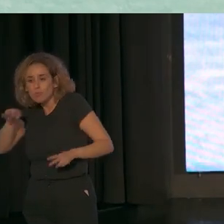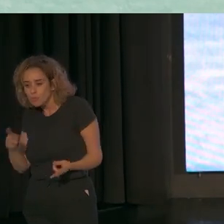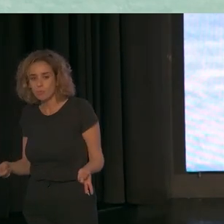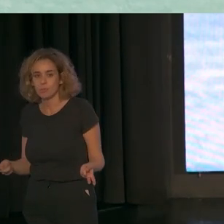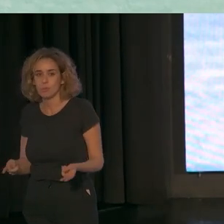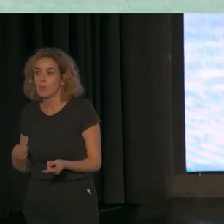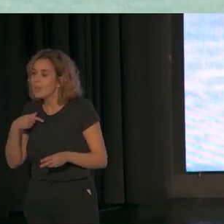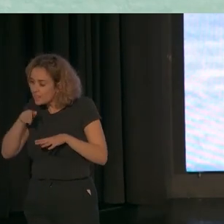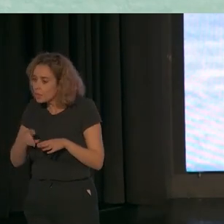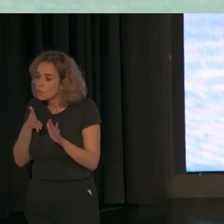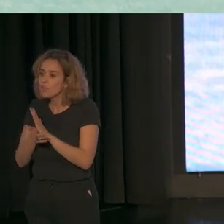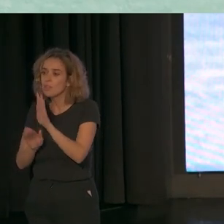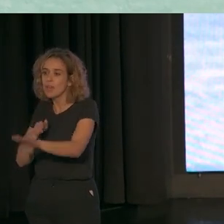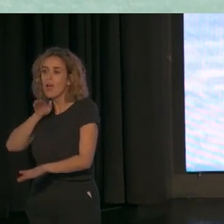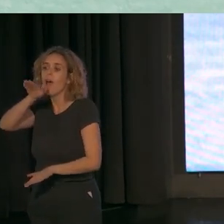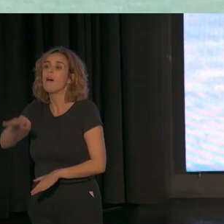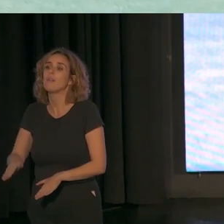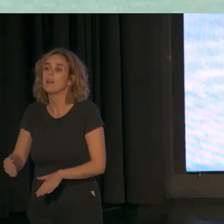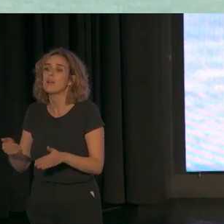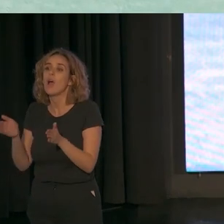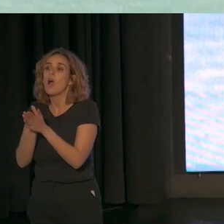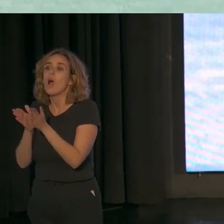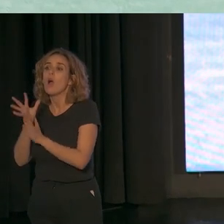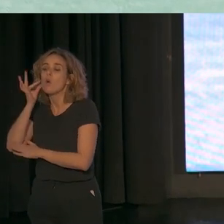hacer avanzar Muchas gracias compañeras